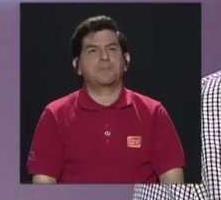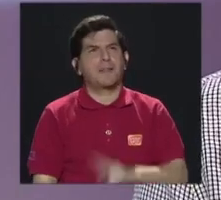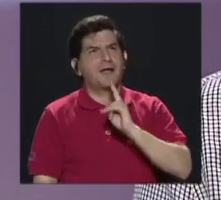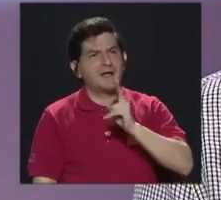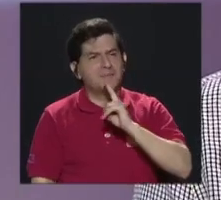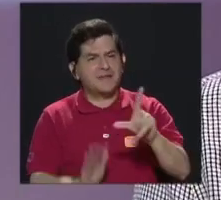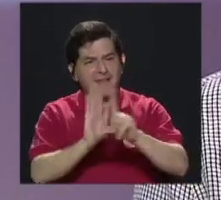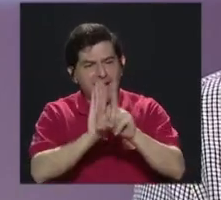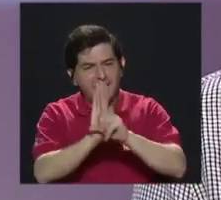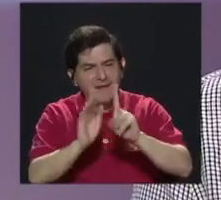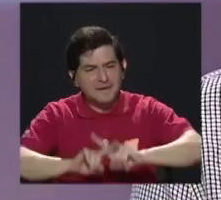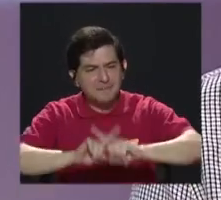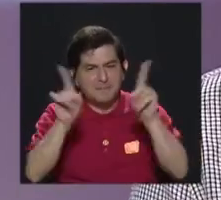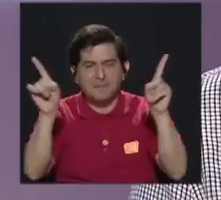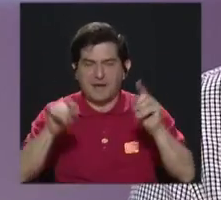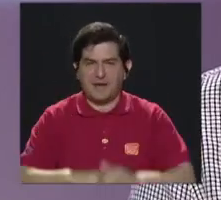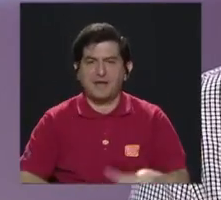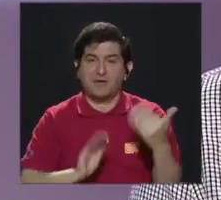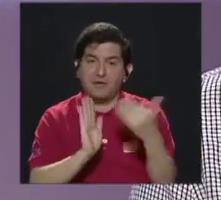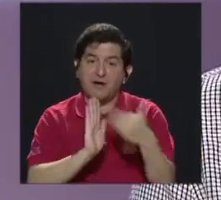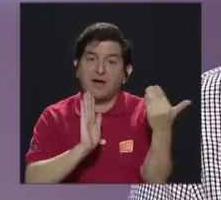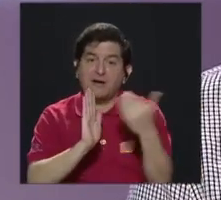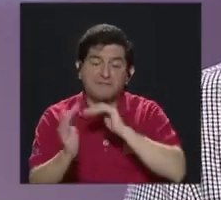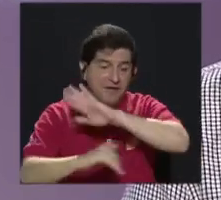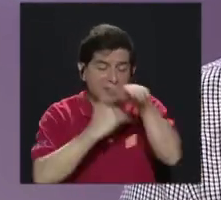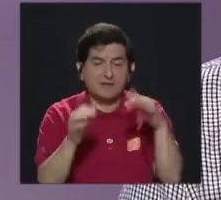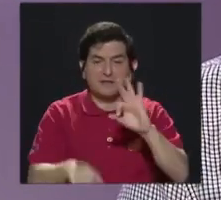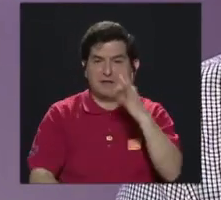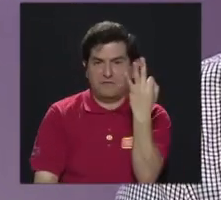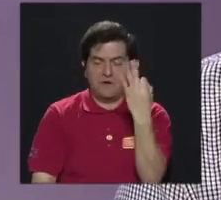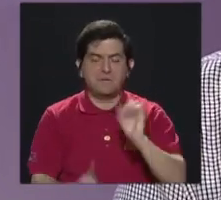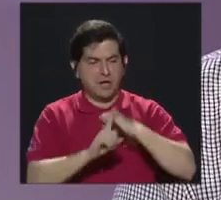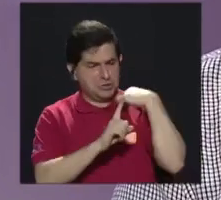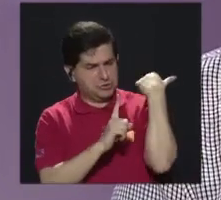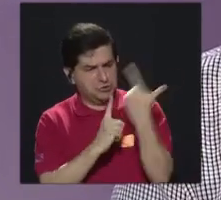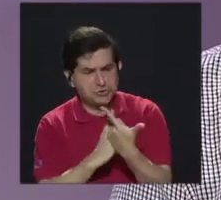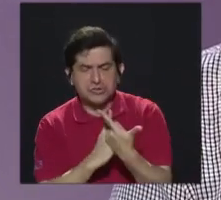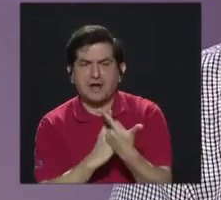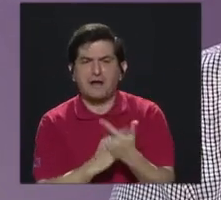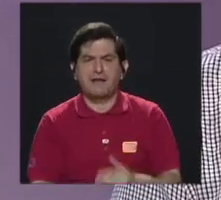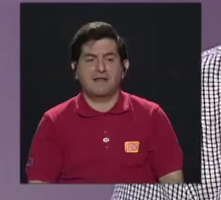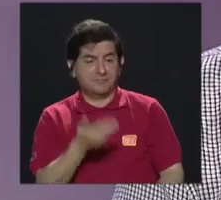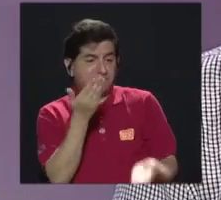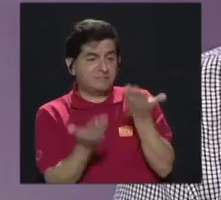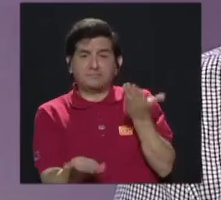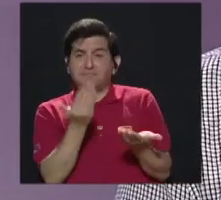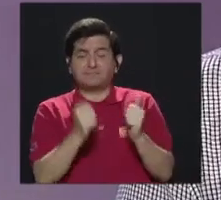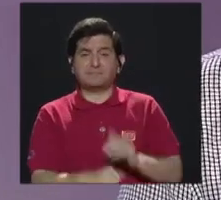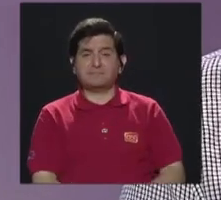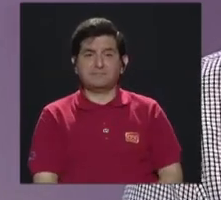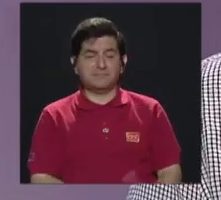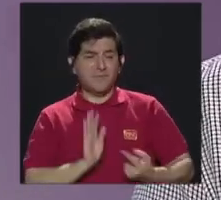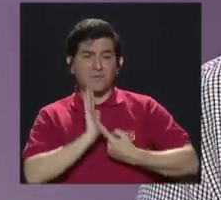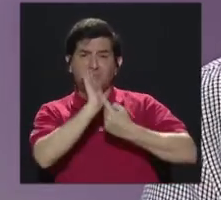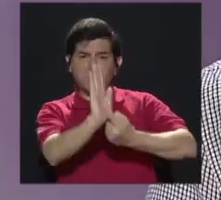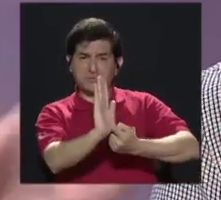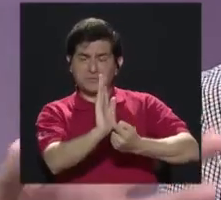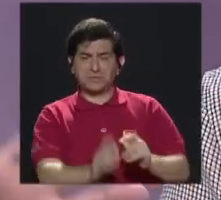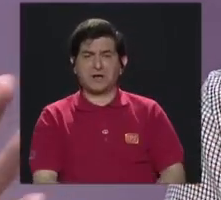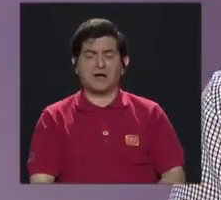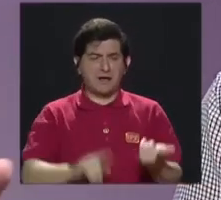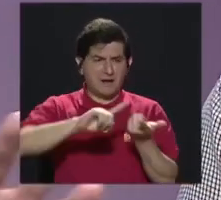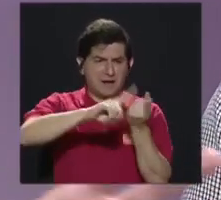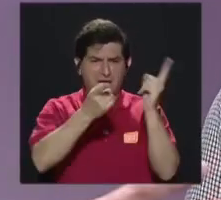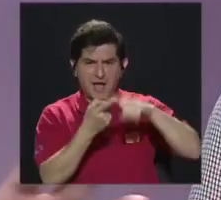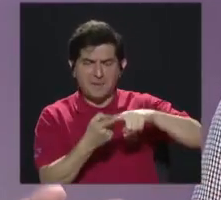cierto que son leyes, pero afecta en todo nivel, en nivel social. En nivel social de pronto resulta que llegaban amigos